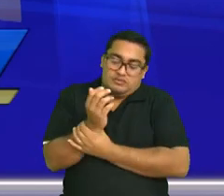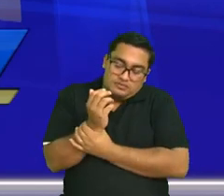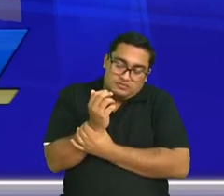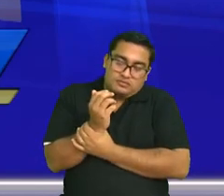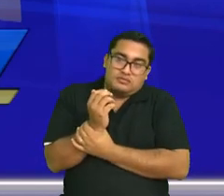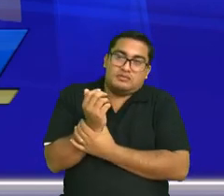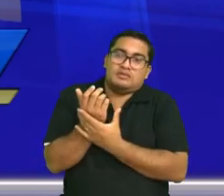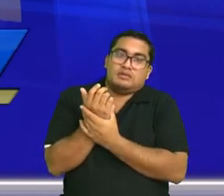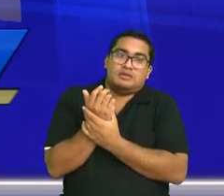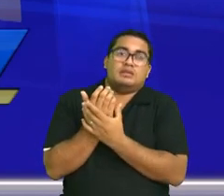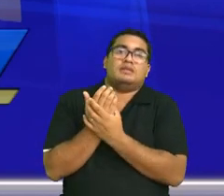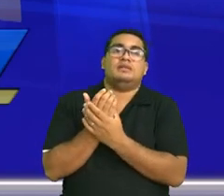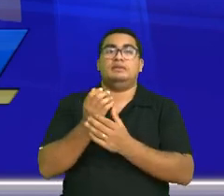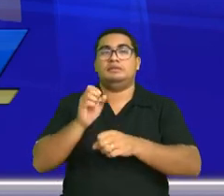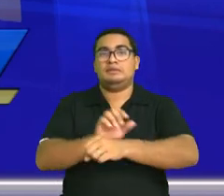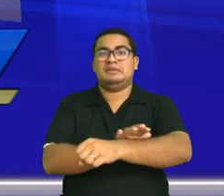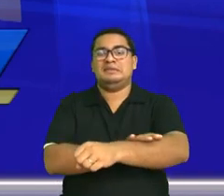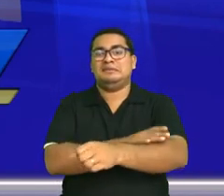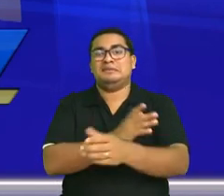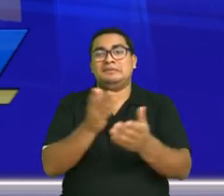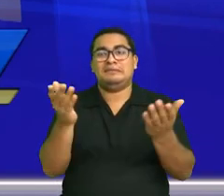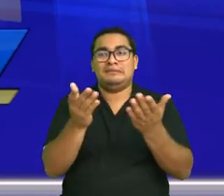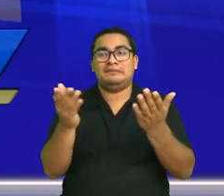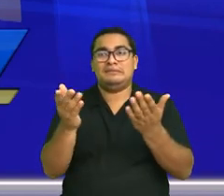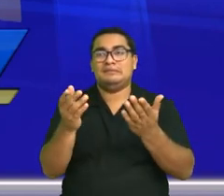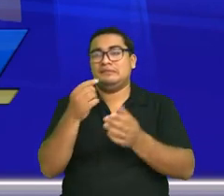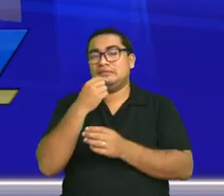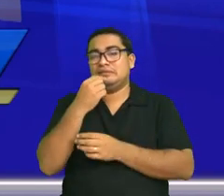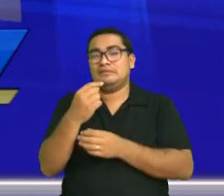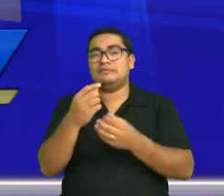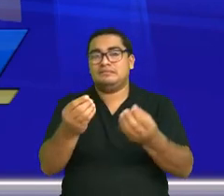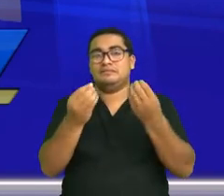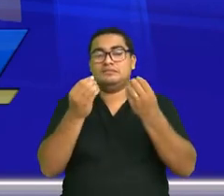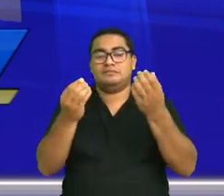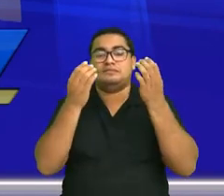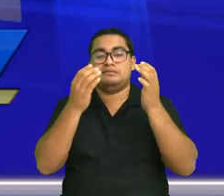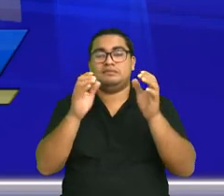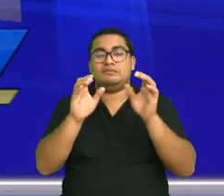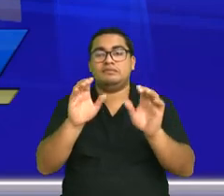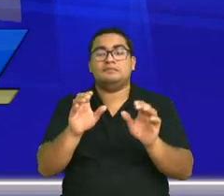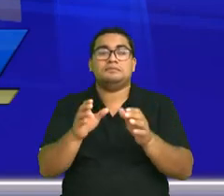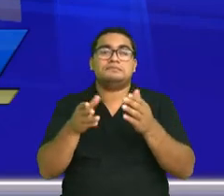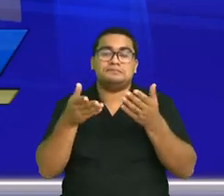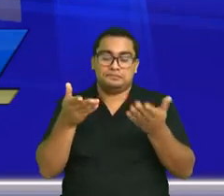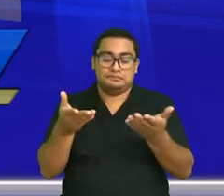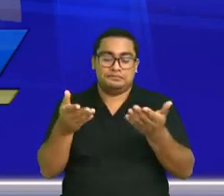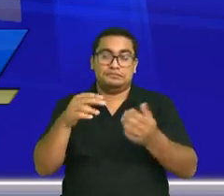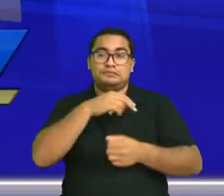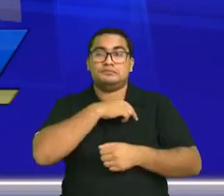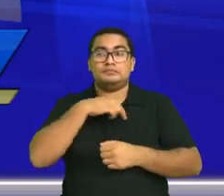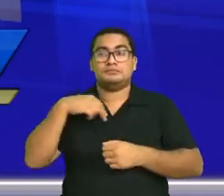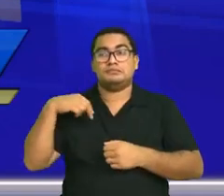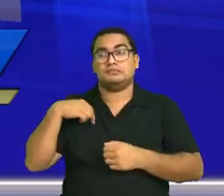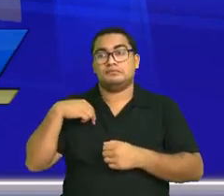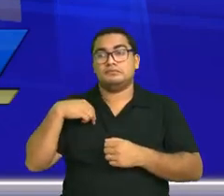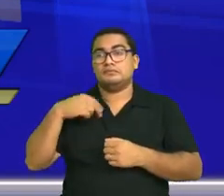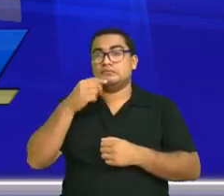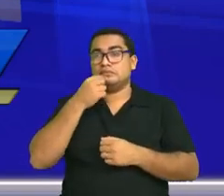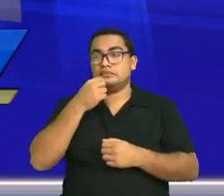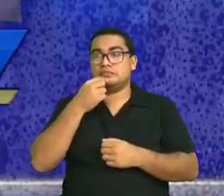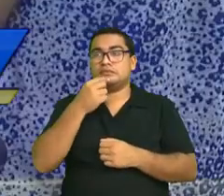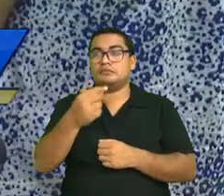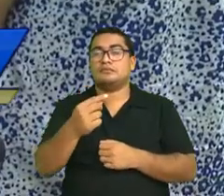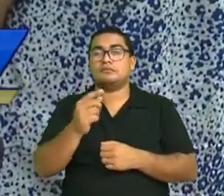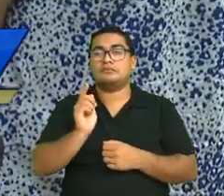de la sensibilidad, de la marcha, muchas cosas, ¿verdad? Claro. Entonces, nosotros vamos a contar, obviamente, con